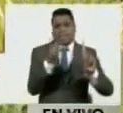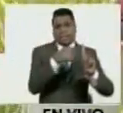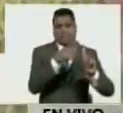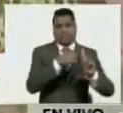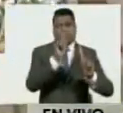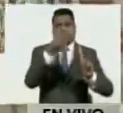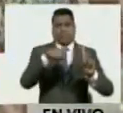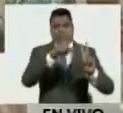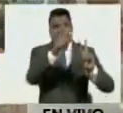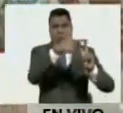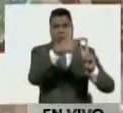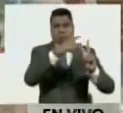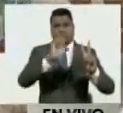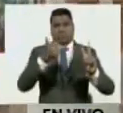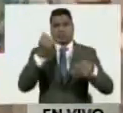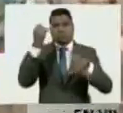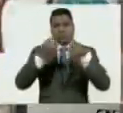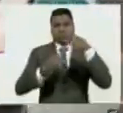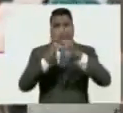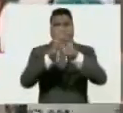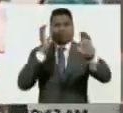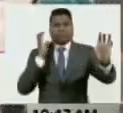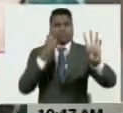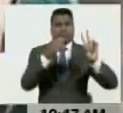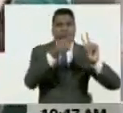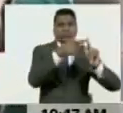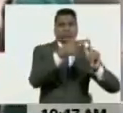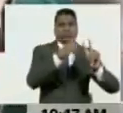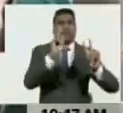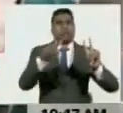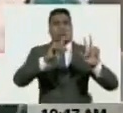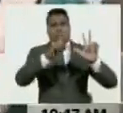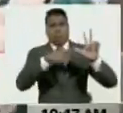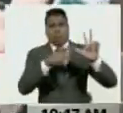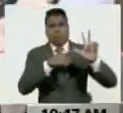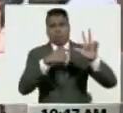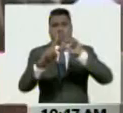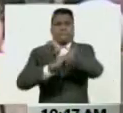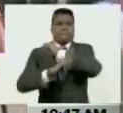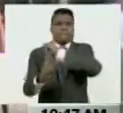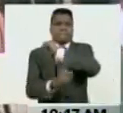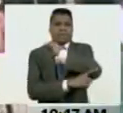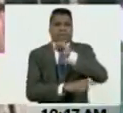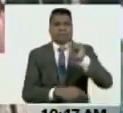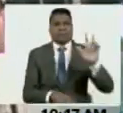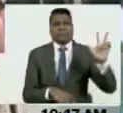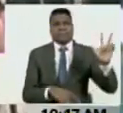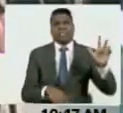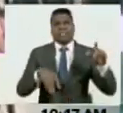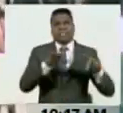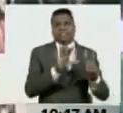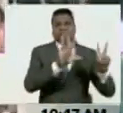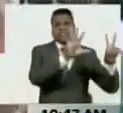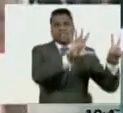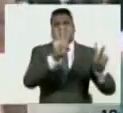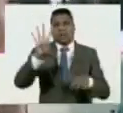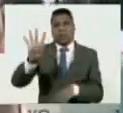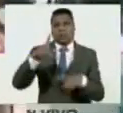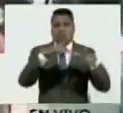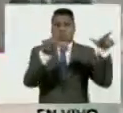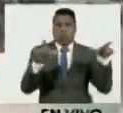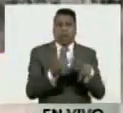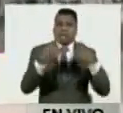terminales terrestres, así como también en espacios naturales. 74 espacios naturales como estos disfrutaron